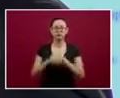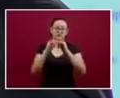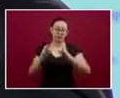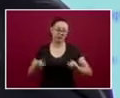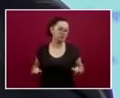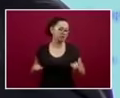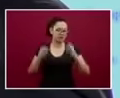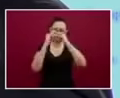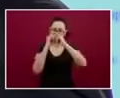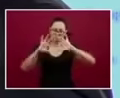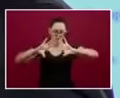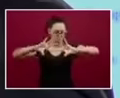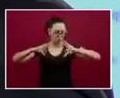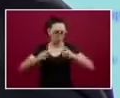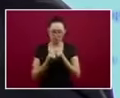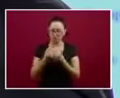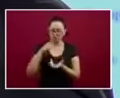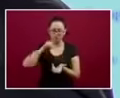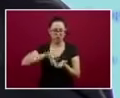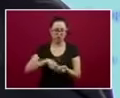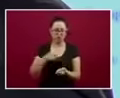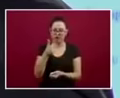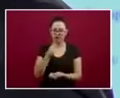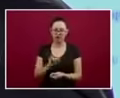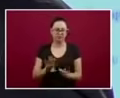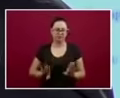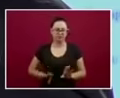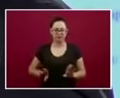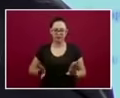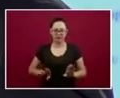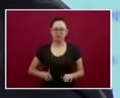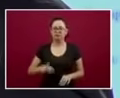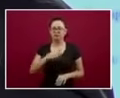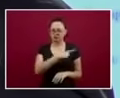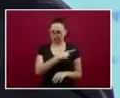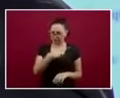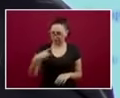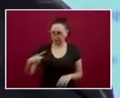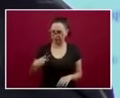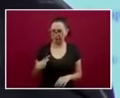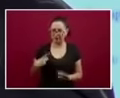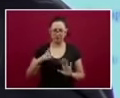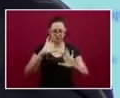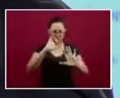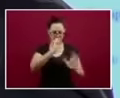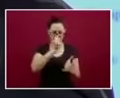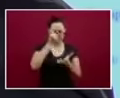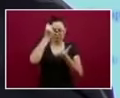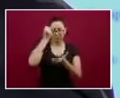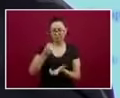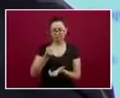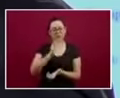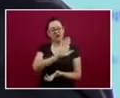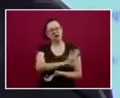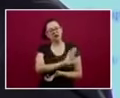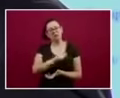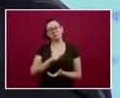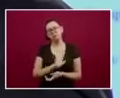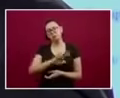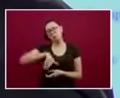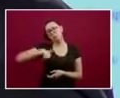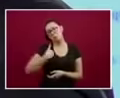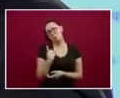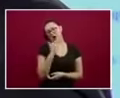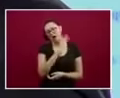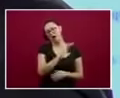también siempre en todas las administraciones hay gente que está coludida con ellos, con los tratantes de cuello blanco, ¿no? En